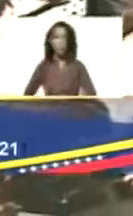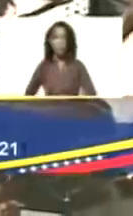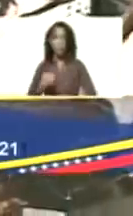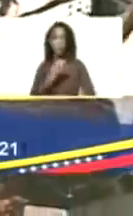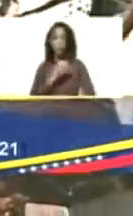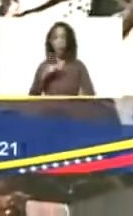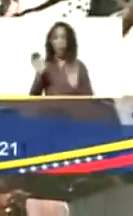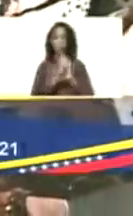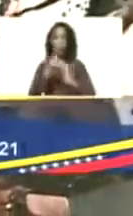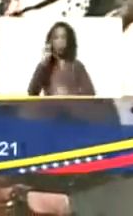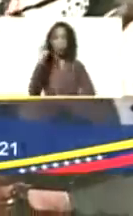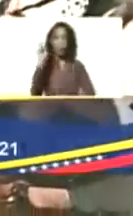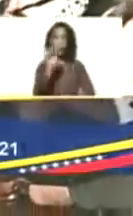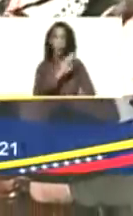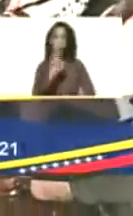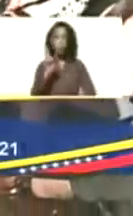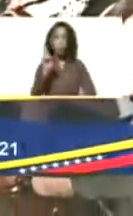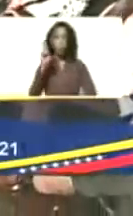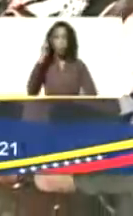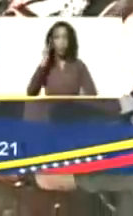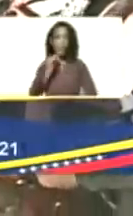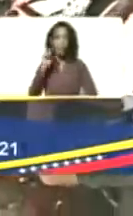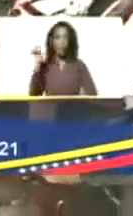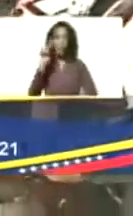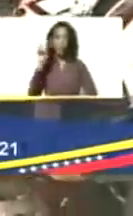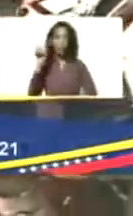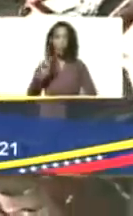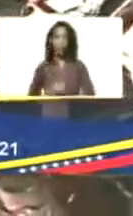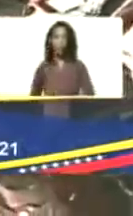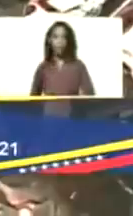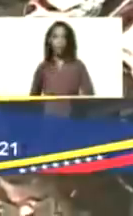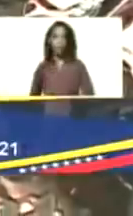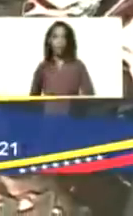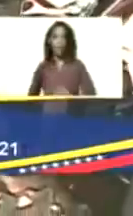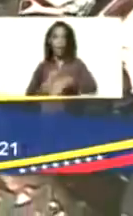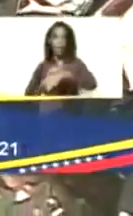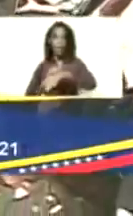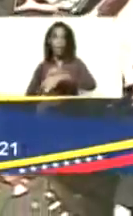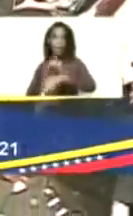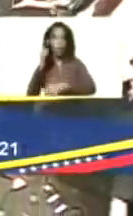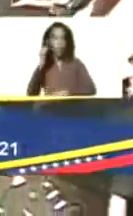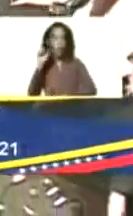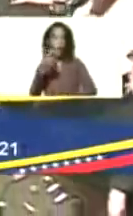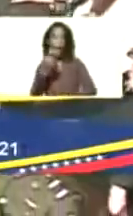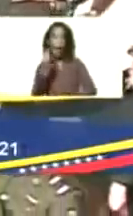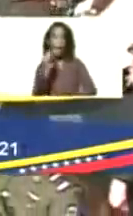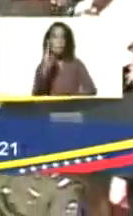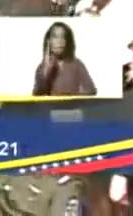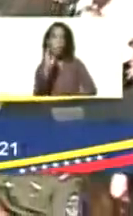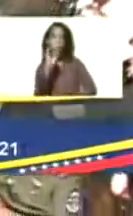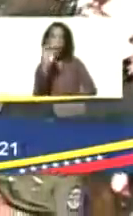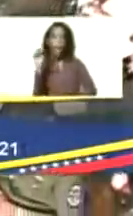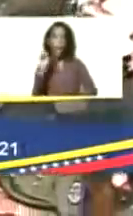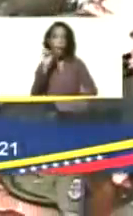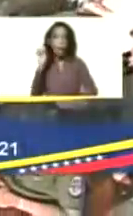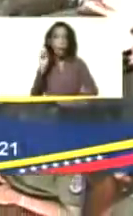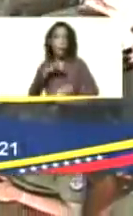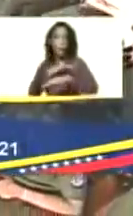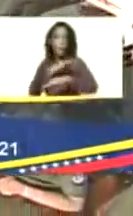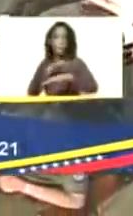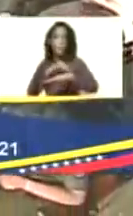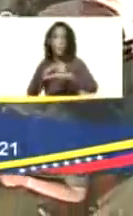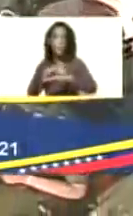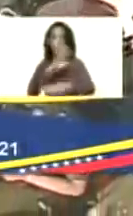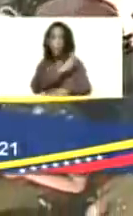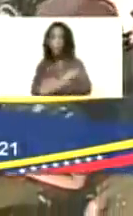presidente constitucional de la República Bolivariana de Venezuela, y la doctora Gabriela Jiménez Ramírez, ministra del Poder Popular para la